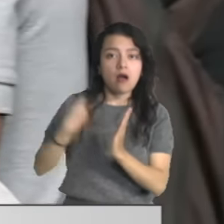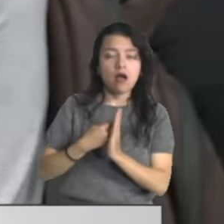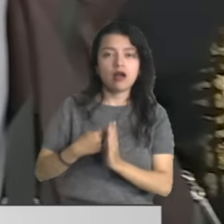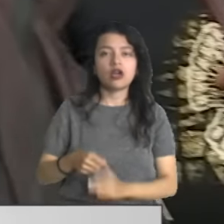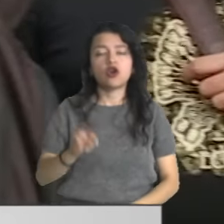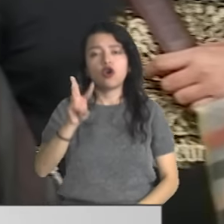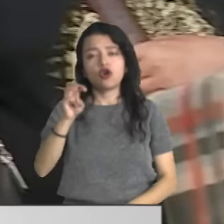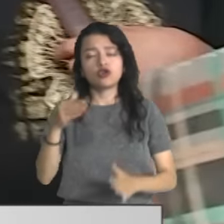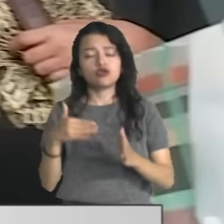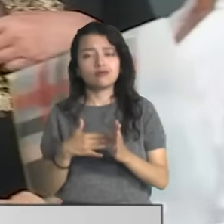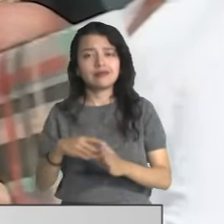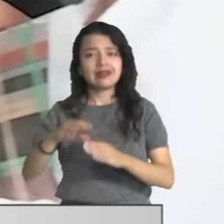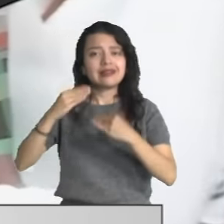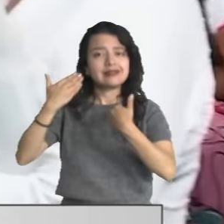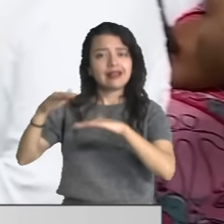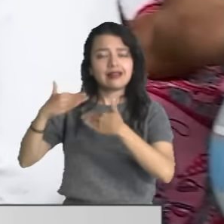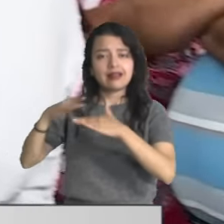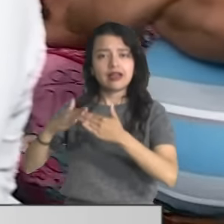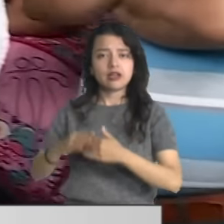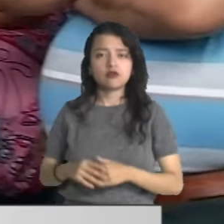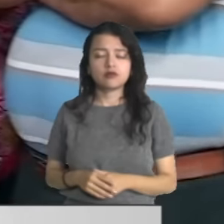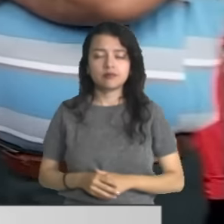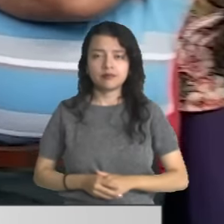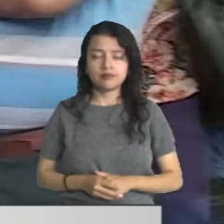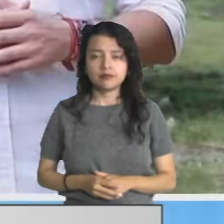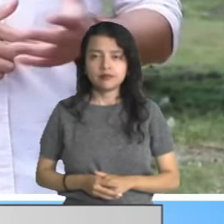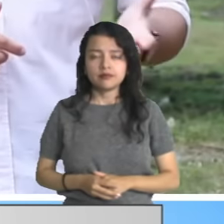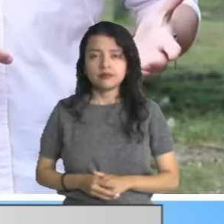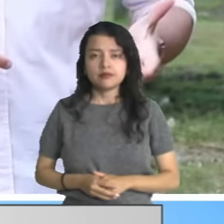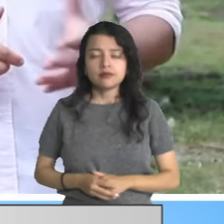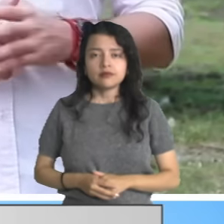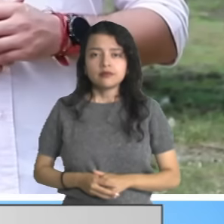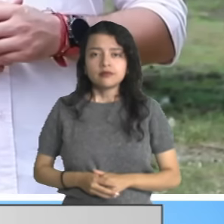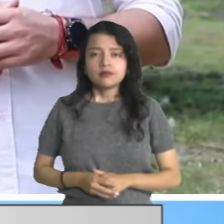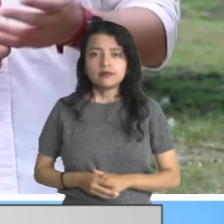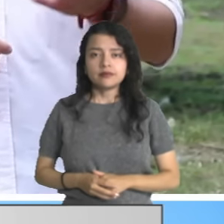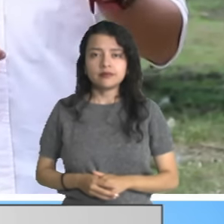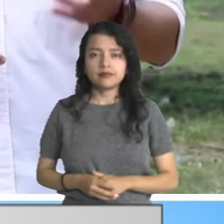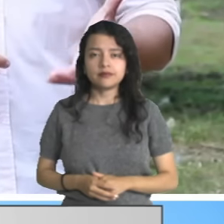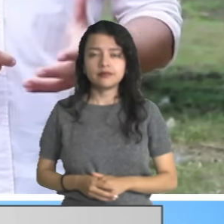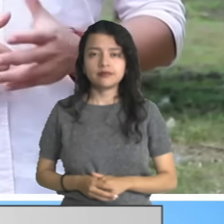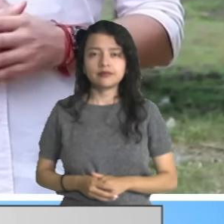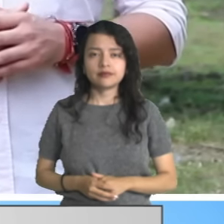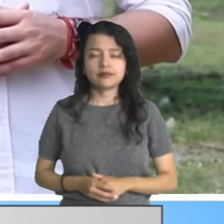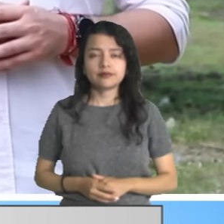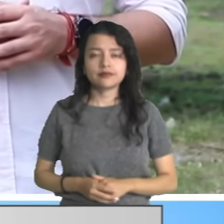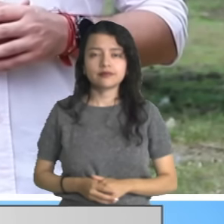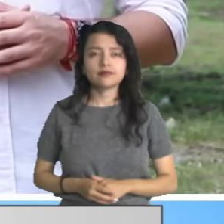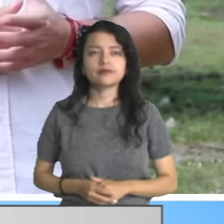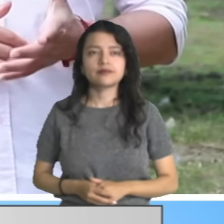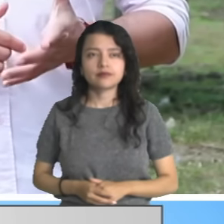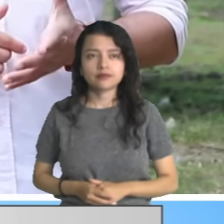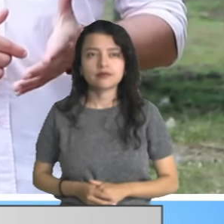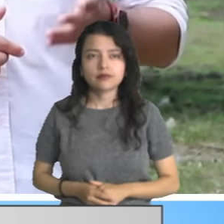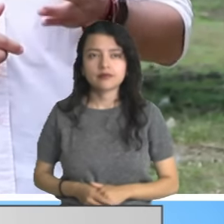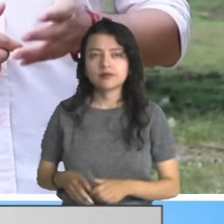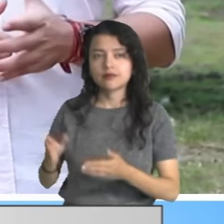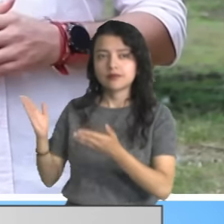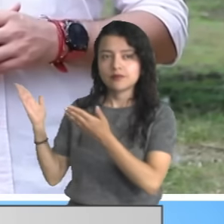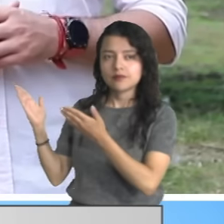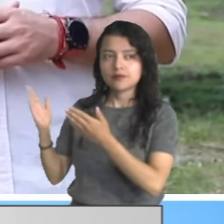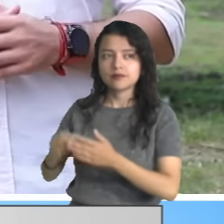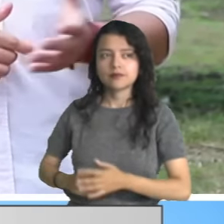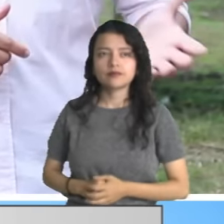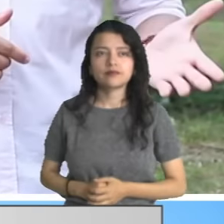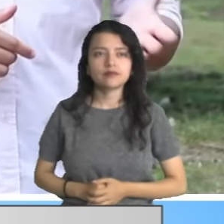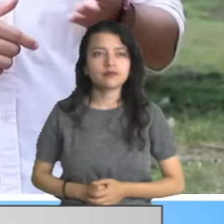legales mensuales vigentes, asegura el superintendente. No se solucionaron de fondo los más de 2.300 PQRs que se habían